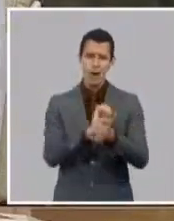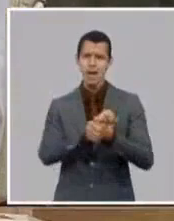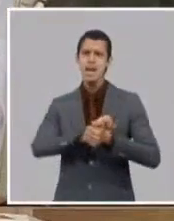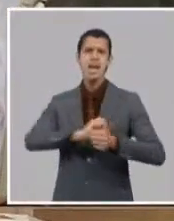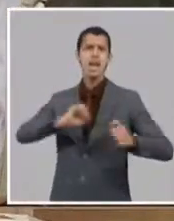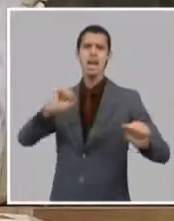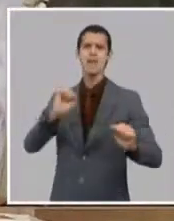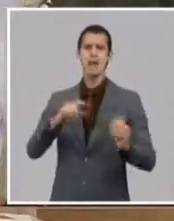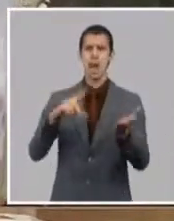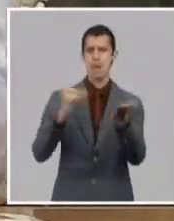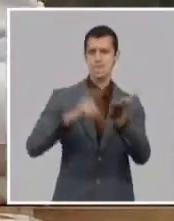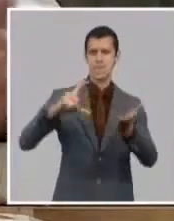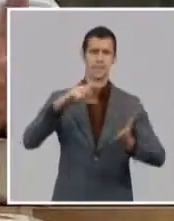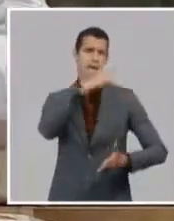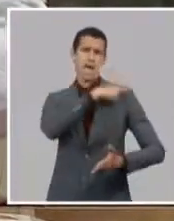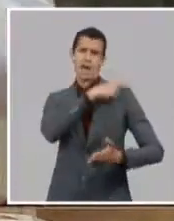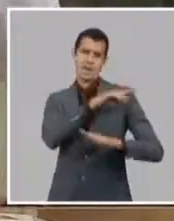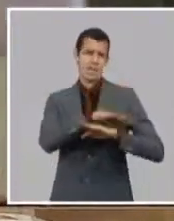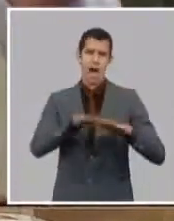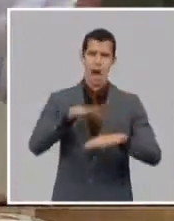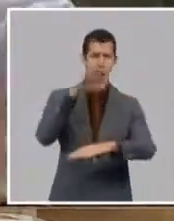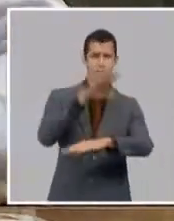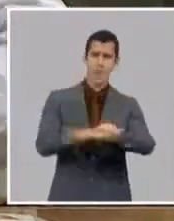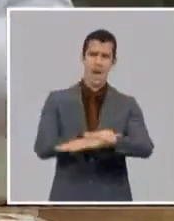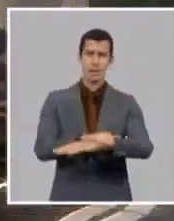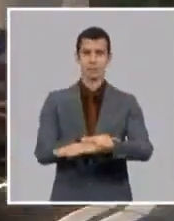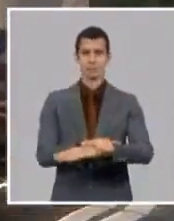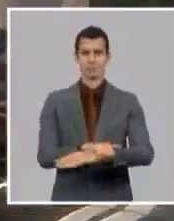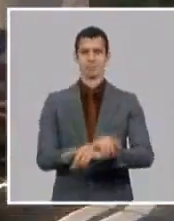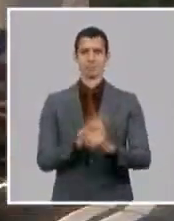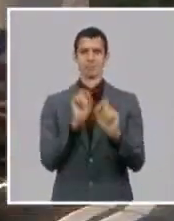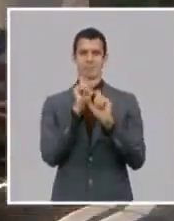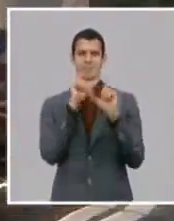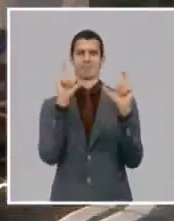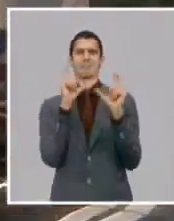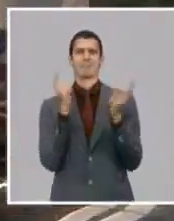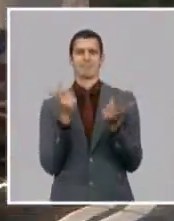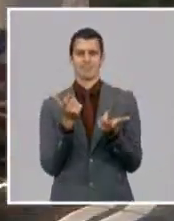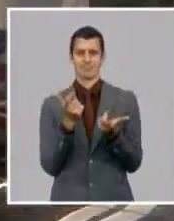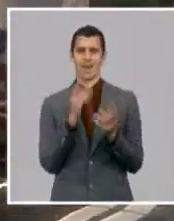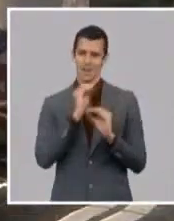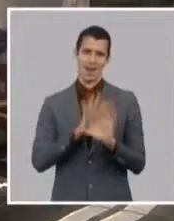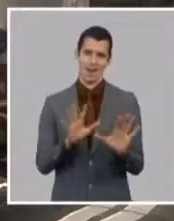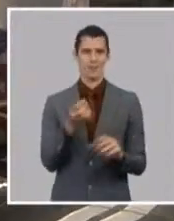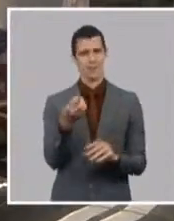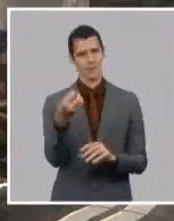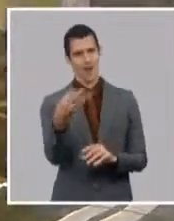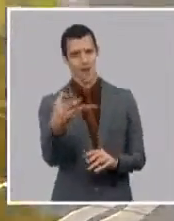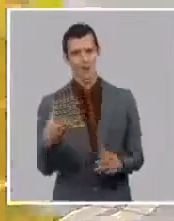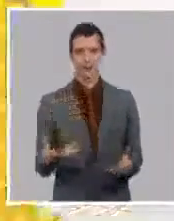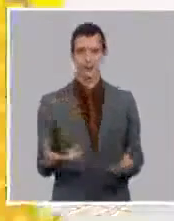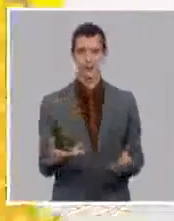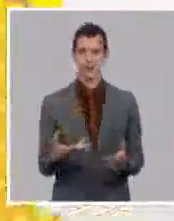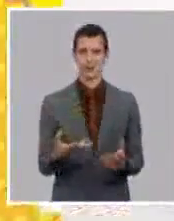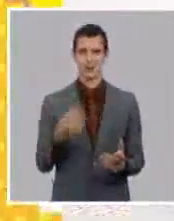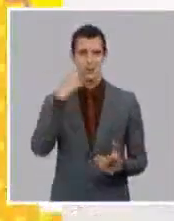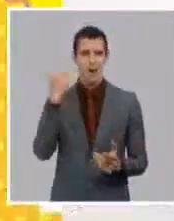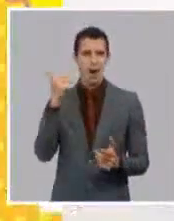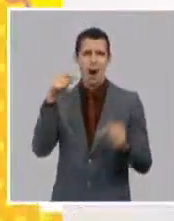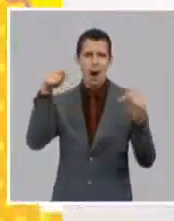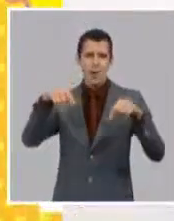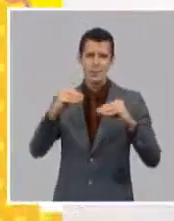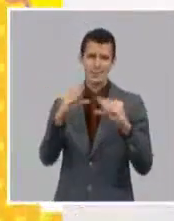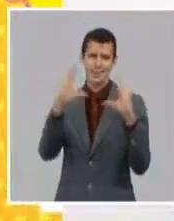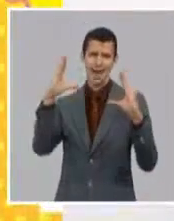parque de Camagüey. Ayer sí, la ciudad está liberada. Está, en la mesa. Sí, la ciudad está liberada desde que triunfó la revolución.